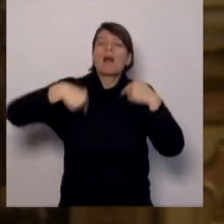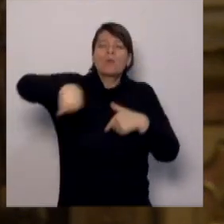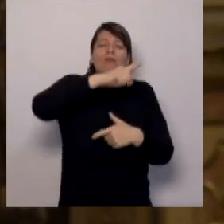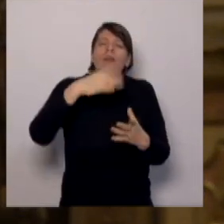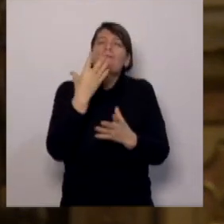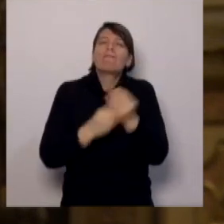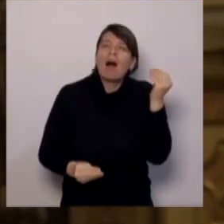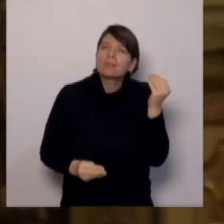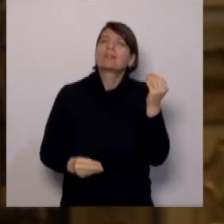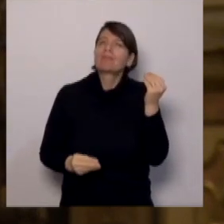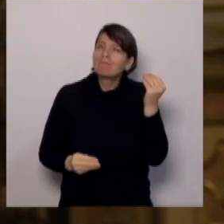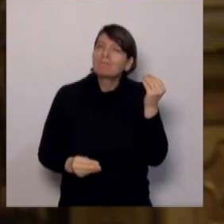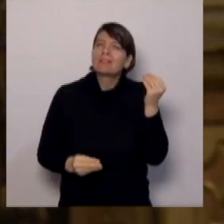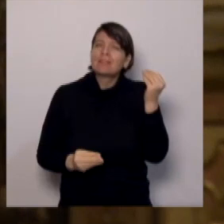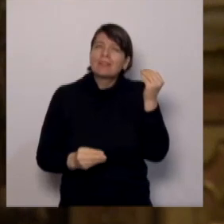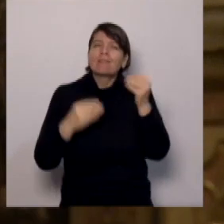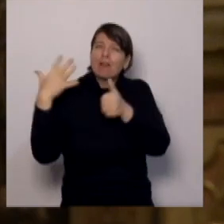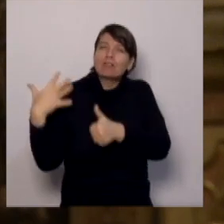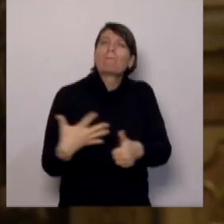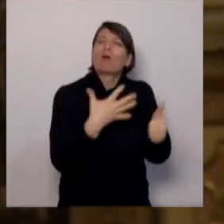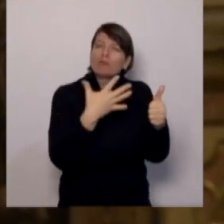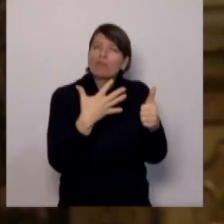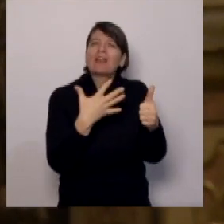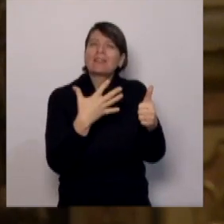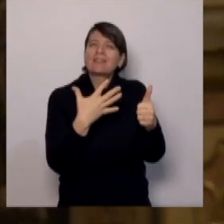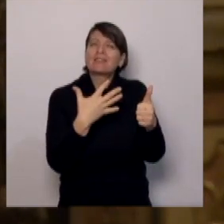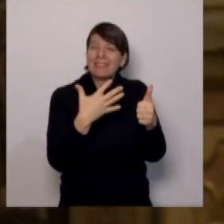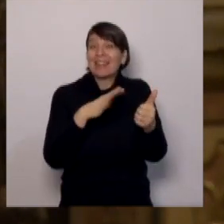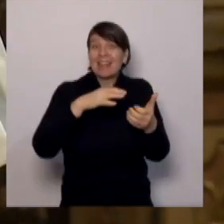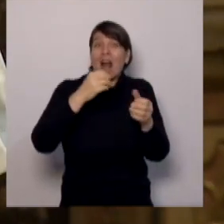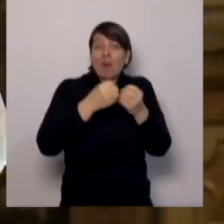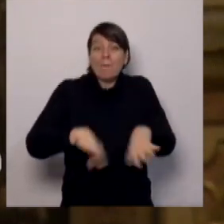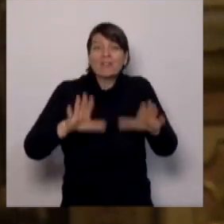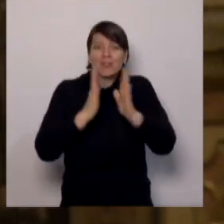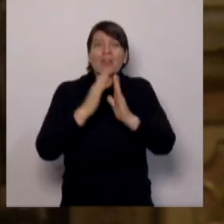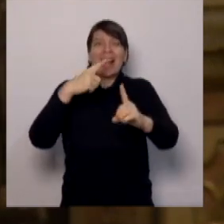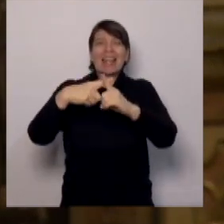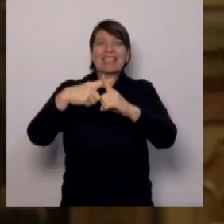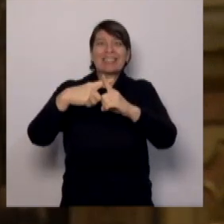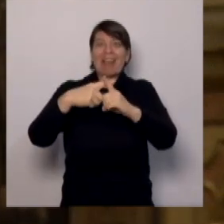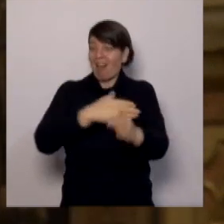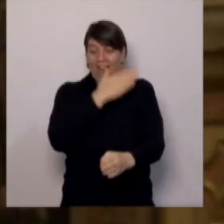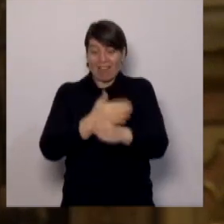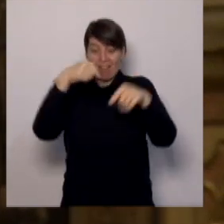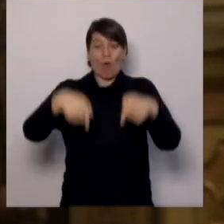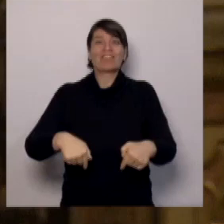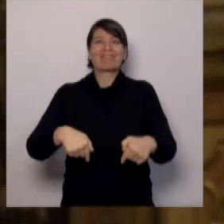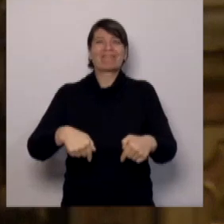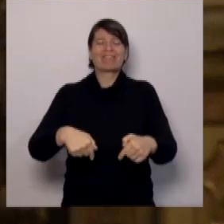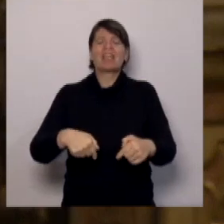la torpeza humana de la iglesia incipiente, como lo hace permanentemente desde ahí hasta el día de hoy con todos